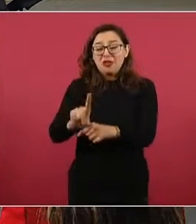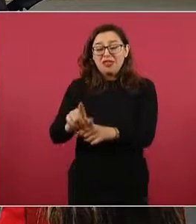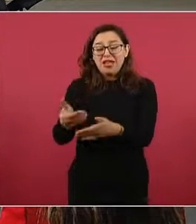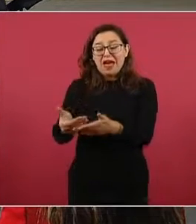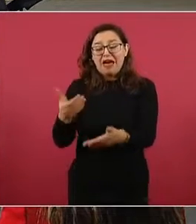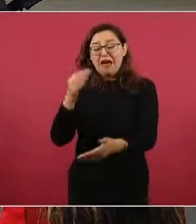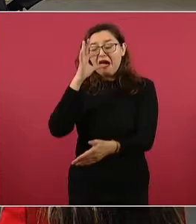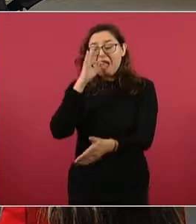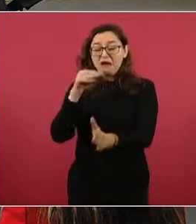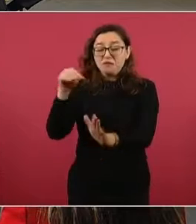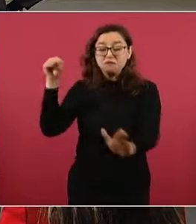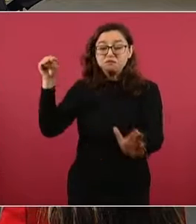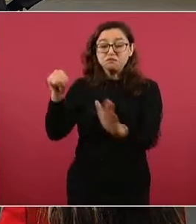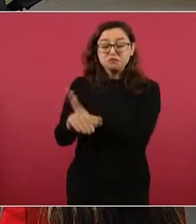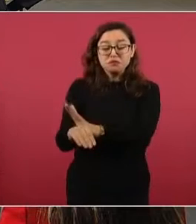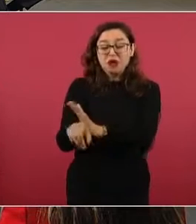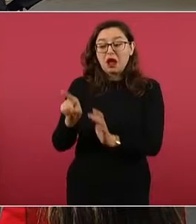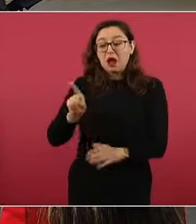declarara.